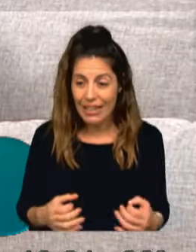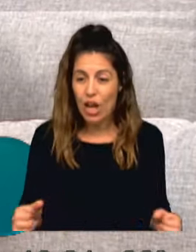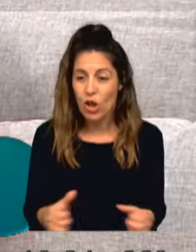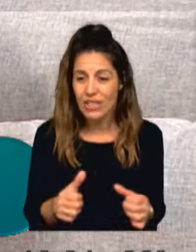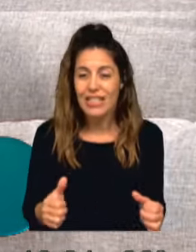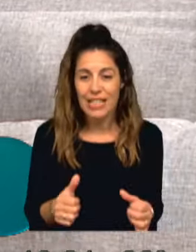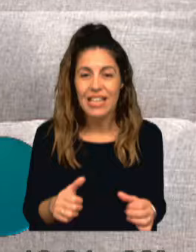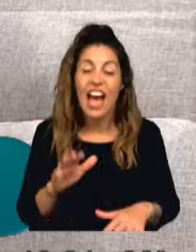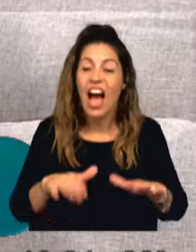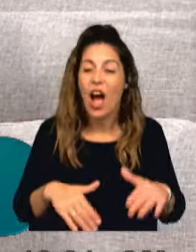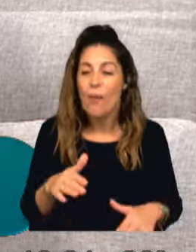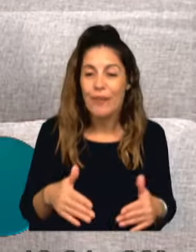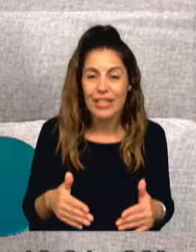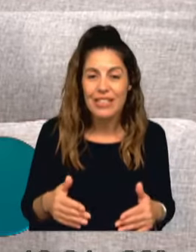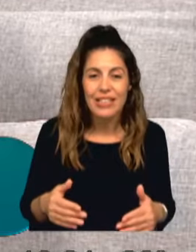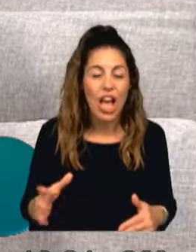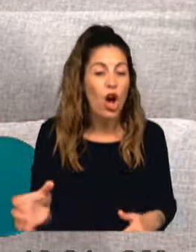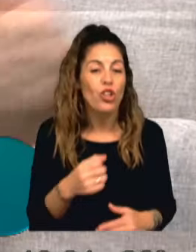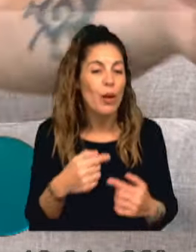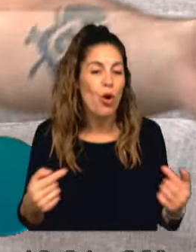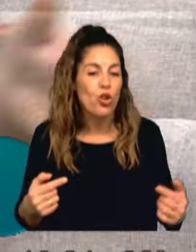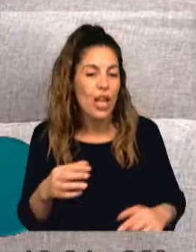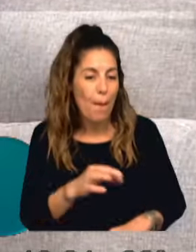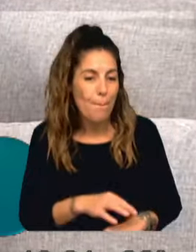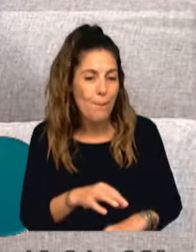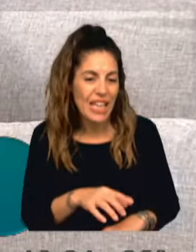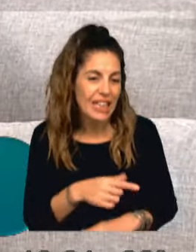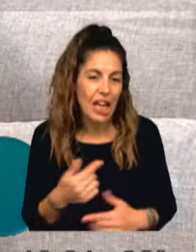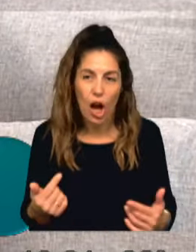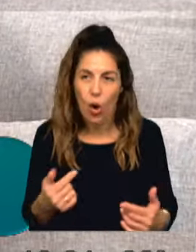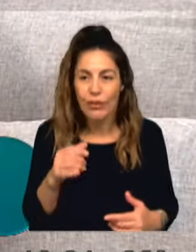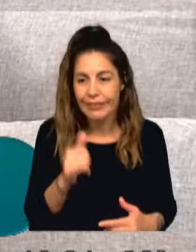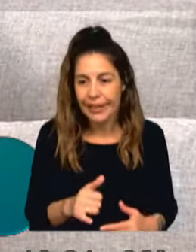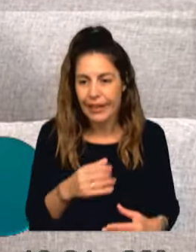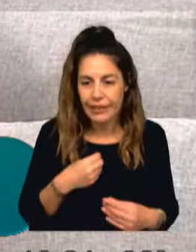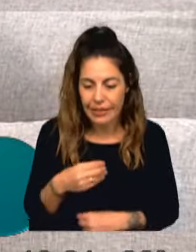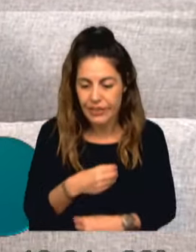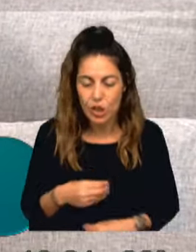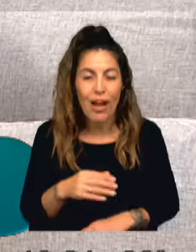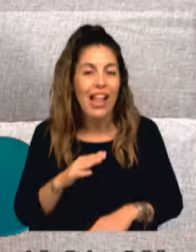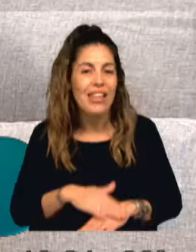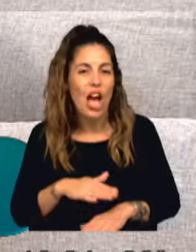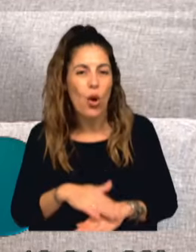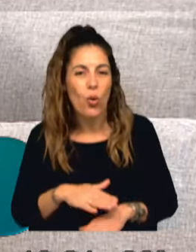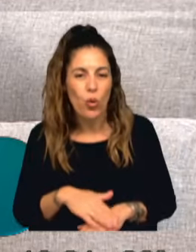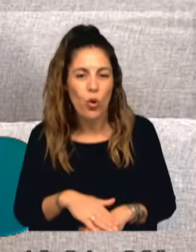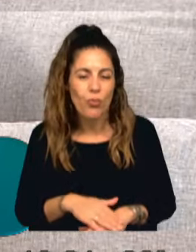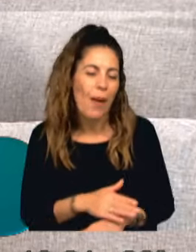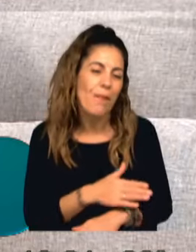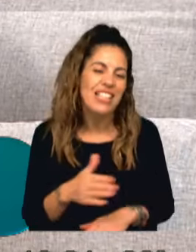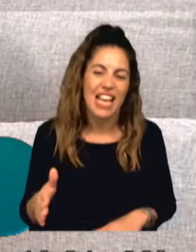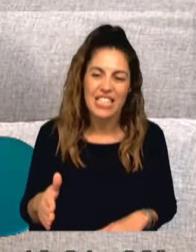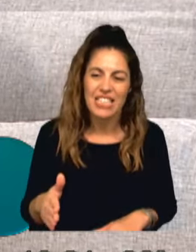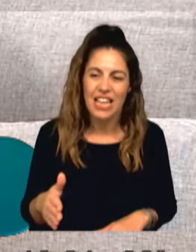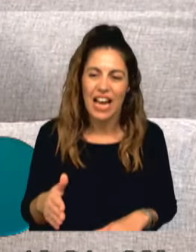esto es que a veces cuando encontramos cosas médicas Mira tiene tal Y tal cosa qu s yo la culpa es bastante porque Más allá de de